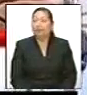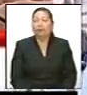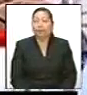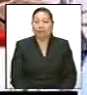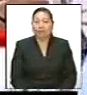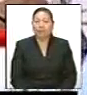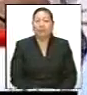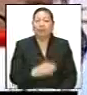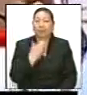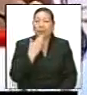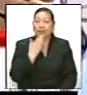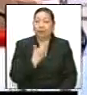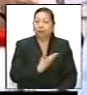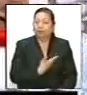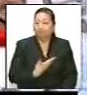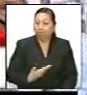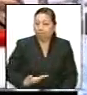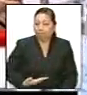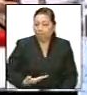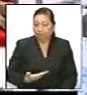Gracias, presidente.